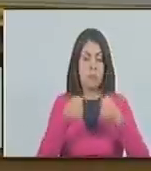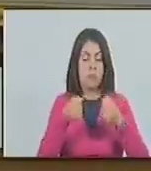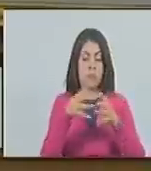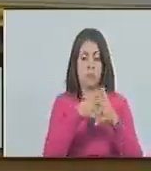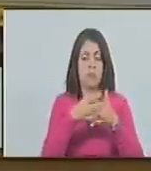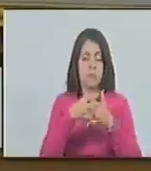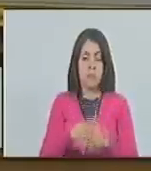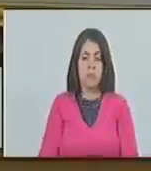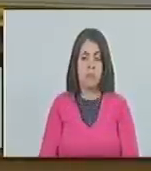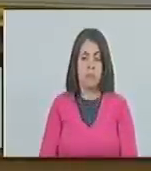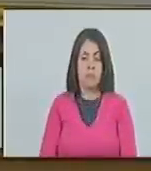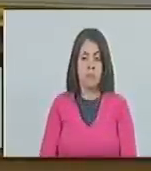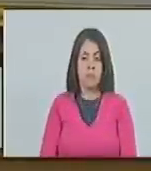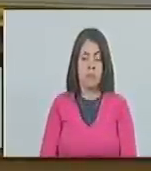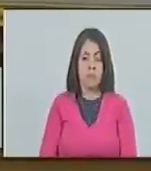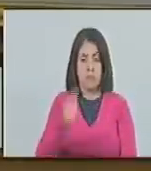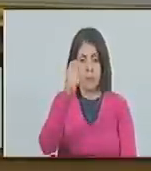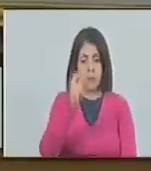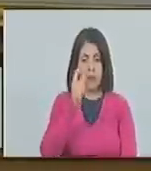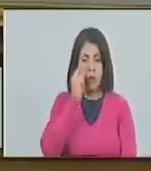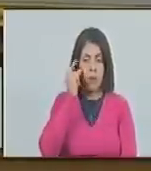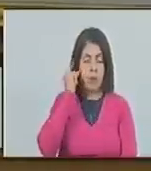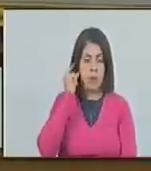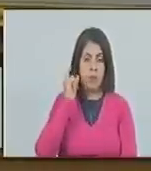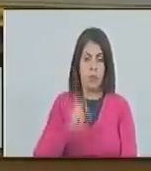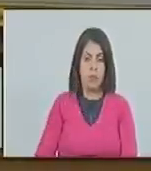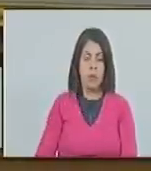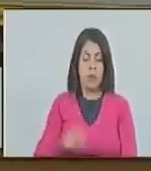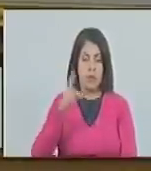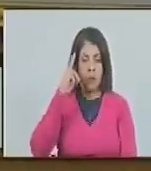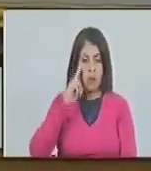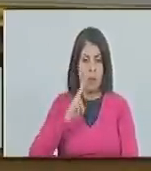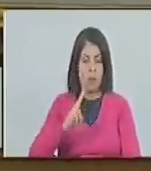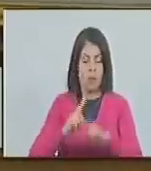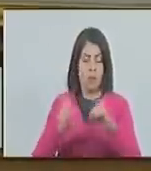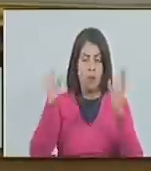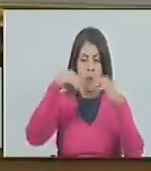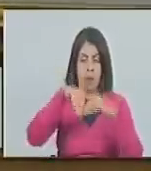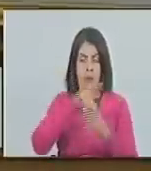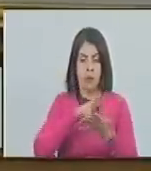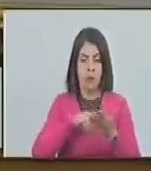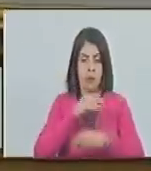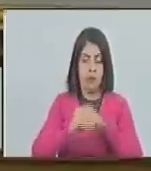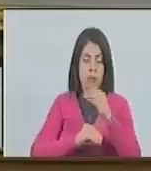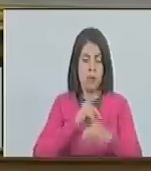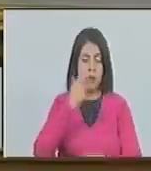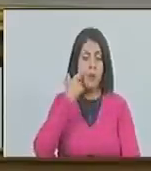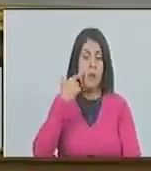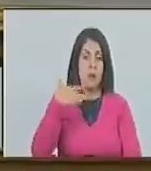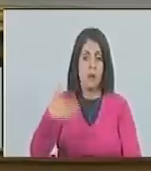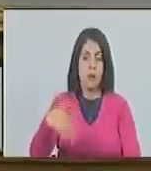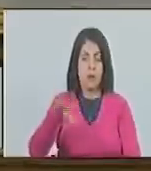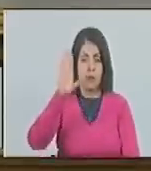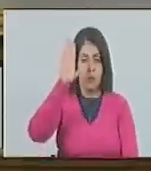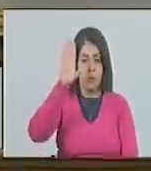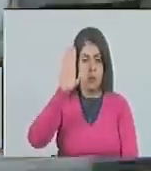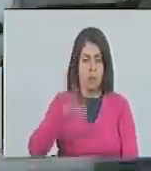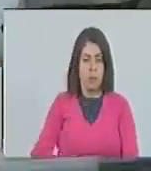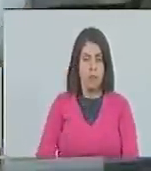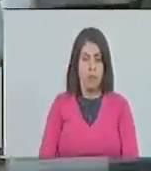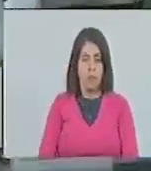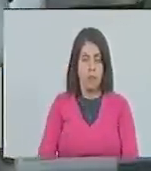Unidos de Norteamérica. Las diputadas y los diputados que estén a favor del acuerdo leído, sírvanse a manifestarlo con la señal de